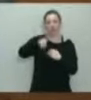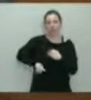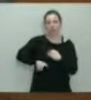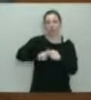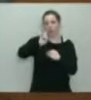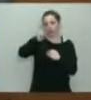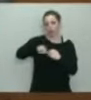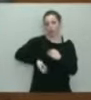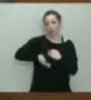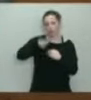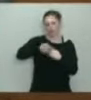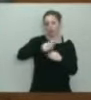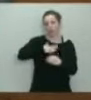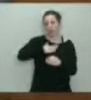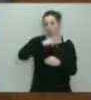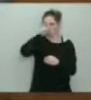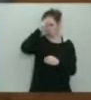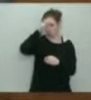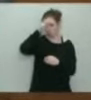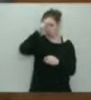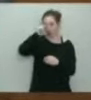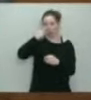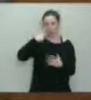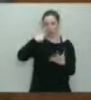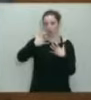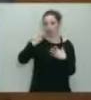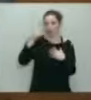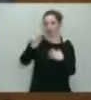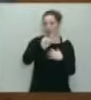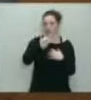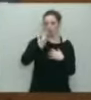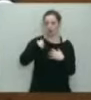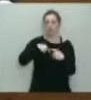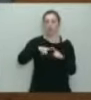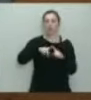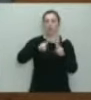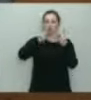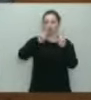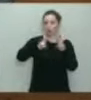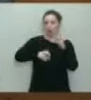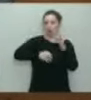que me preocupa destacar, la naturaleza jurídica